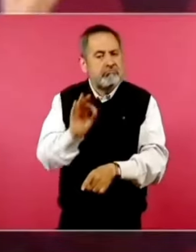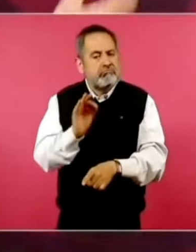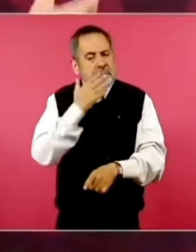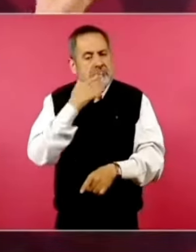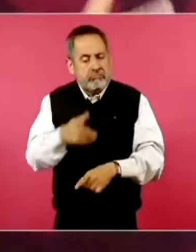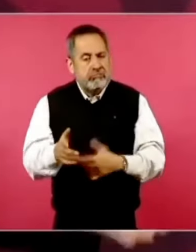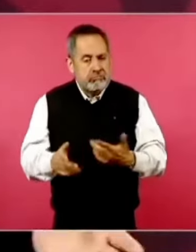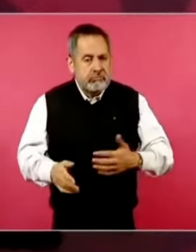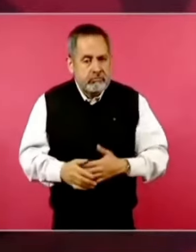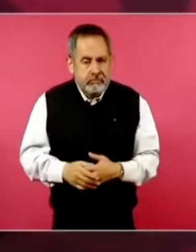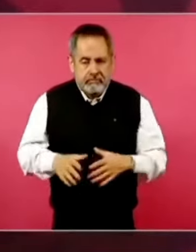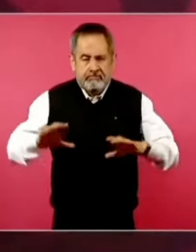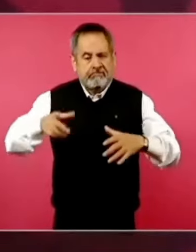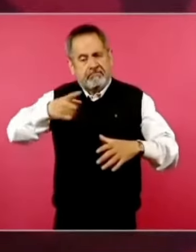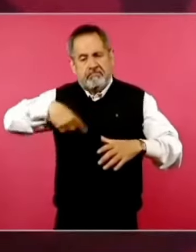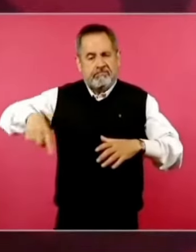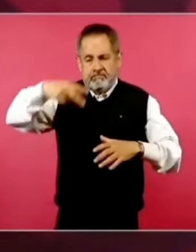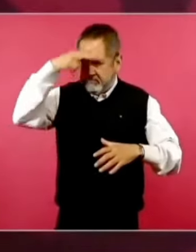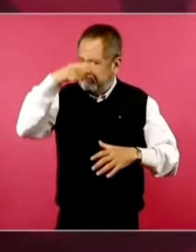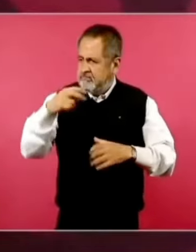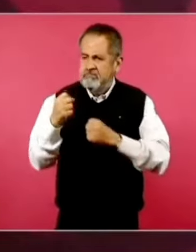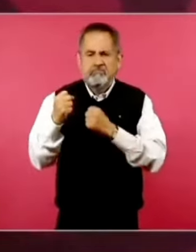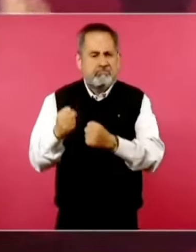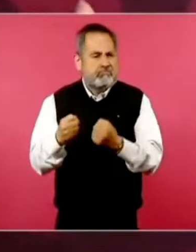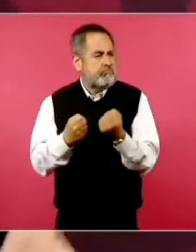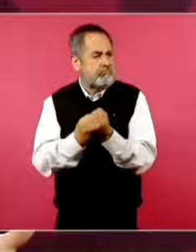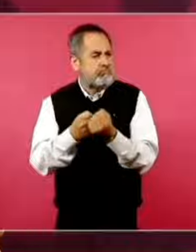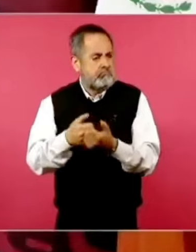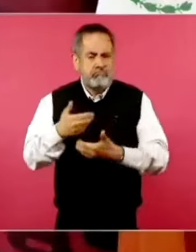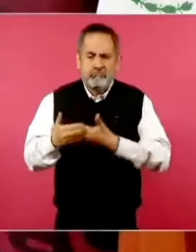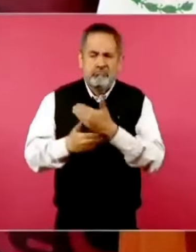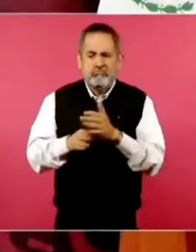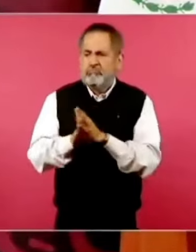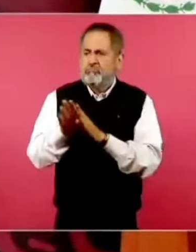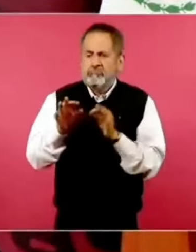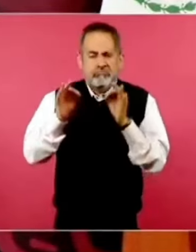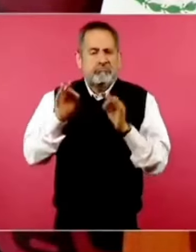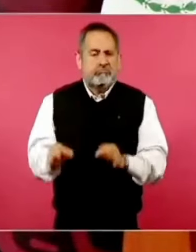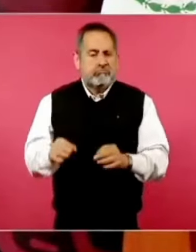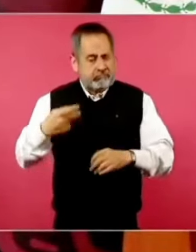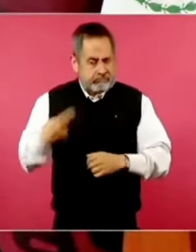a la autoridad de nuestro país.